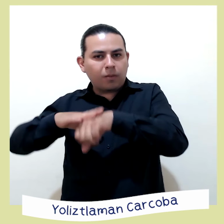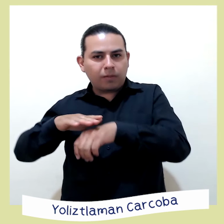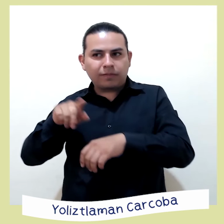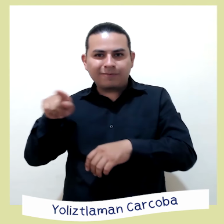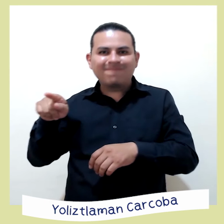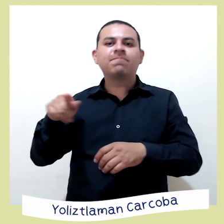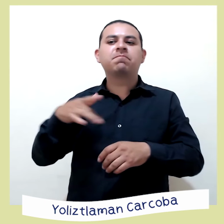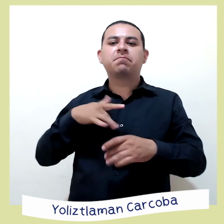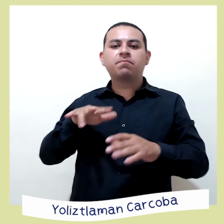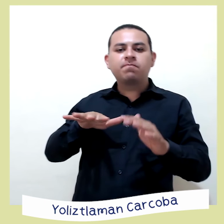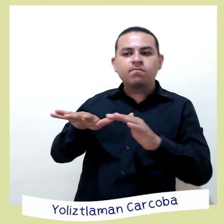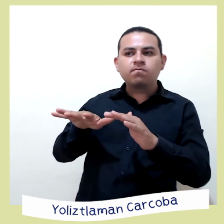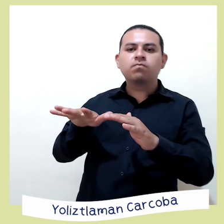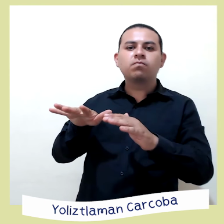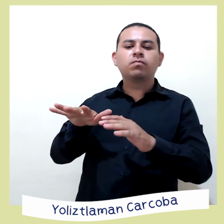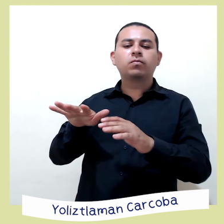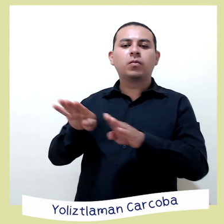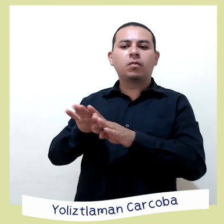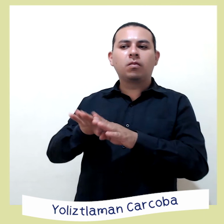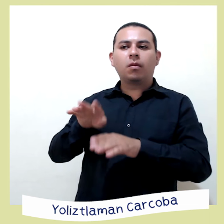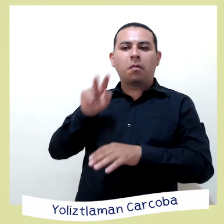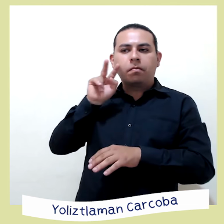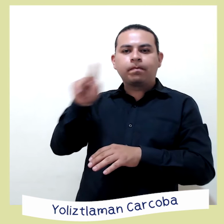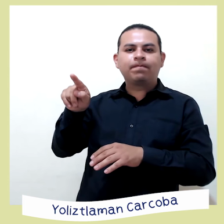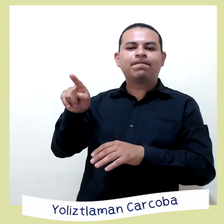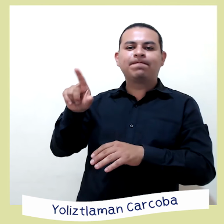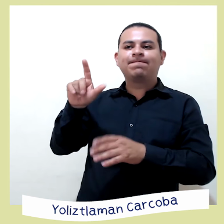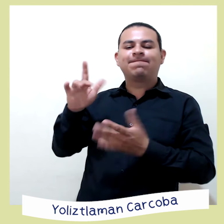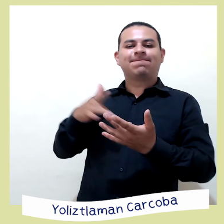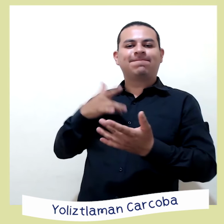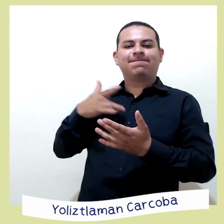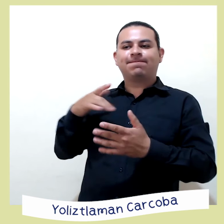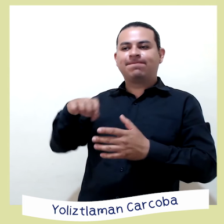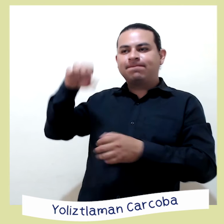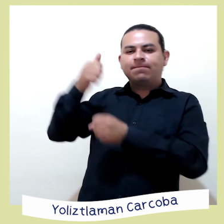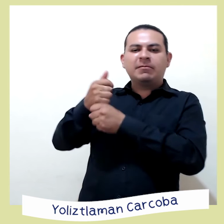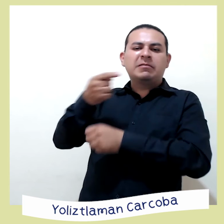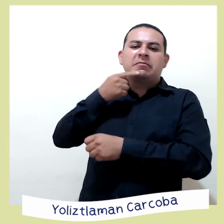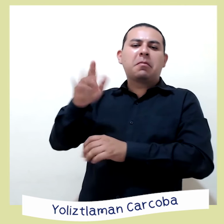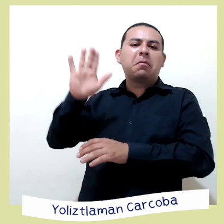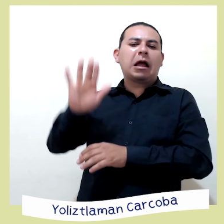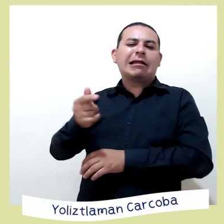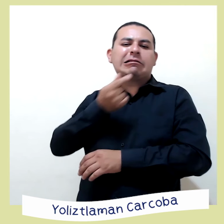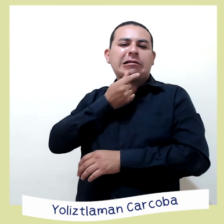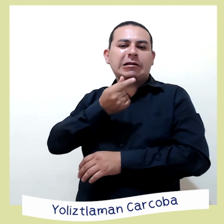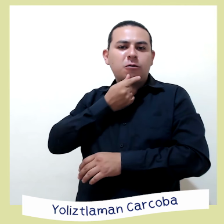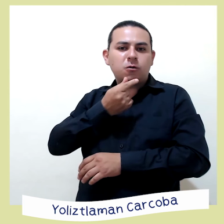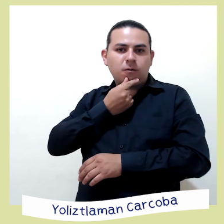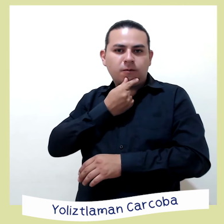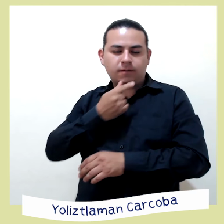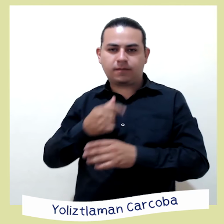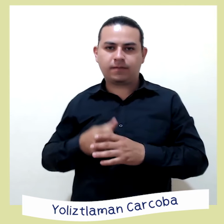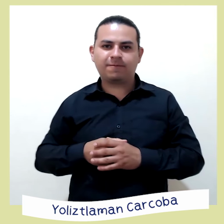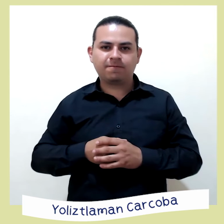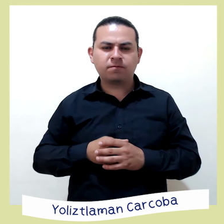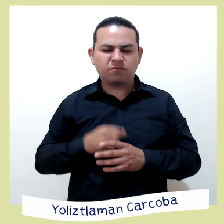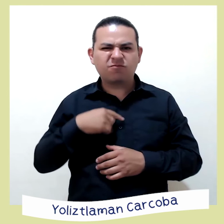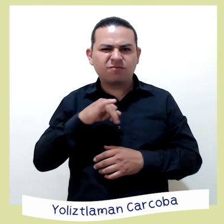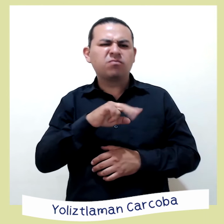mencionaban. Sigue el de la irritabilidad y sigue el de las personas mayores son como